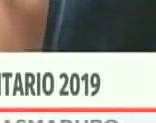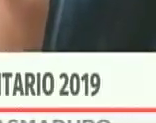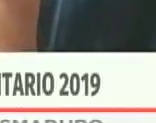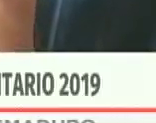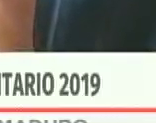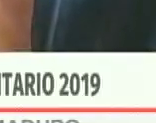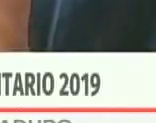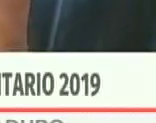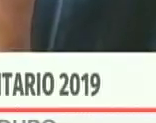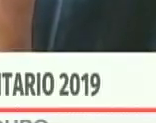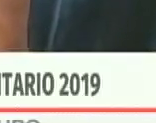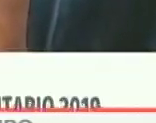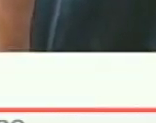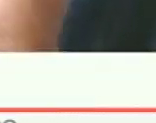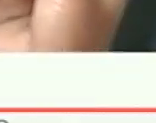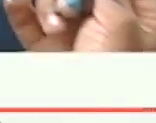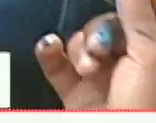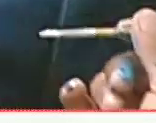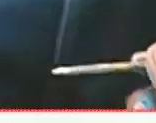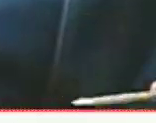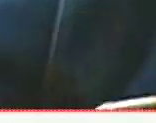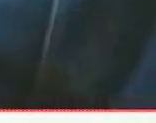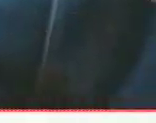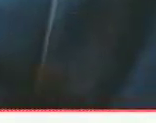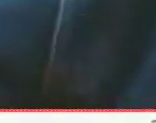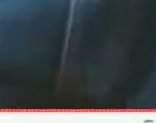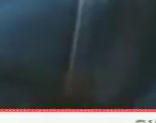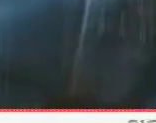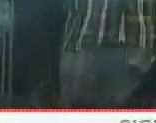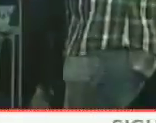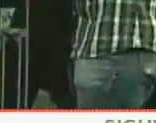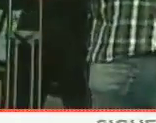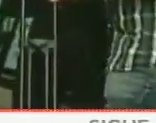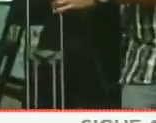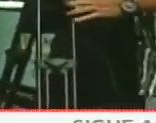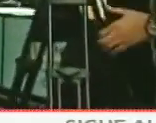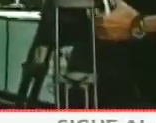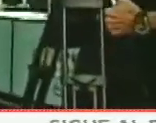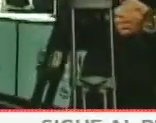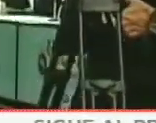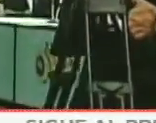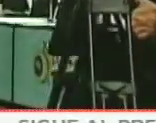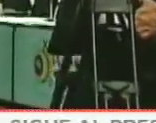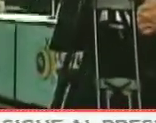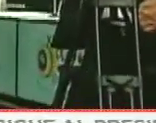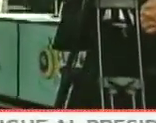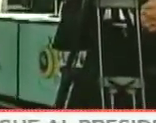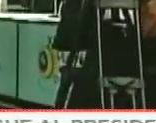naturales dispuestos para los niños de la patria. Thank you.